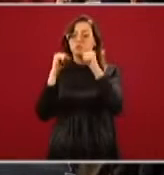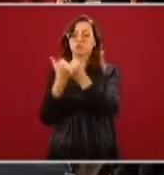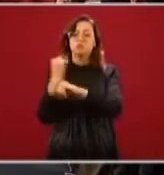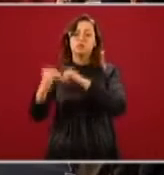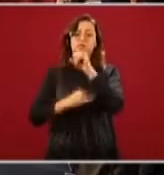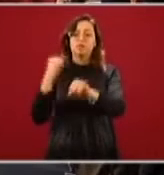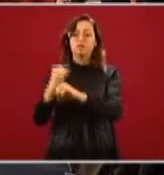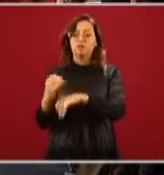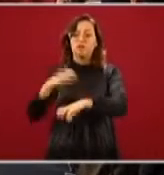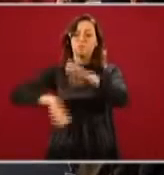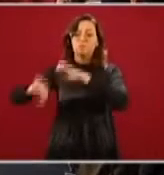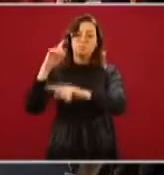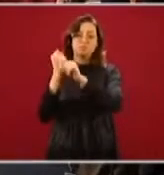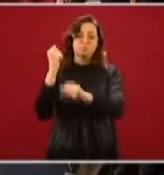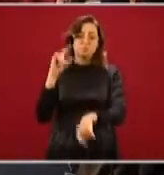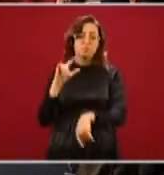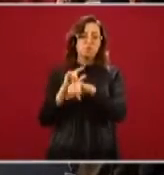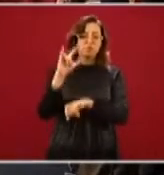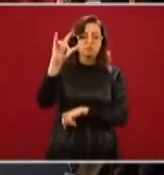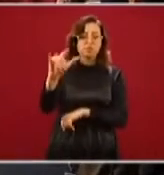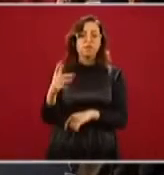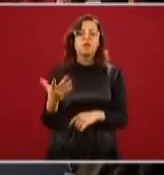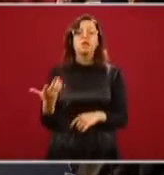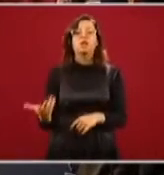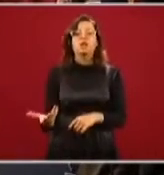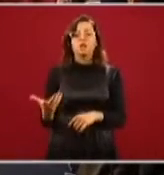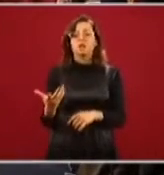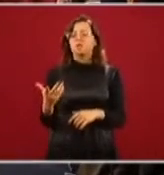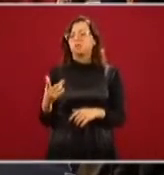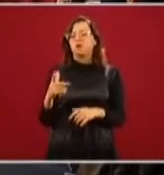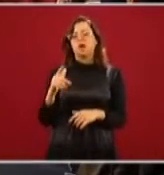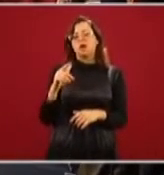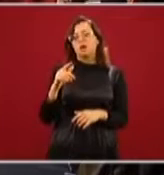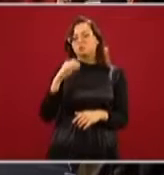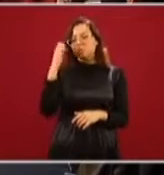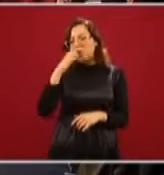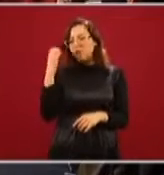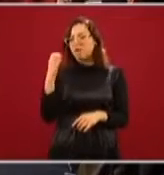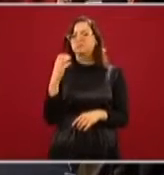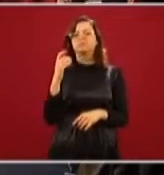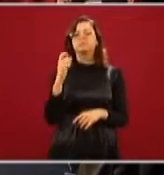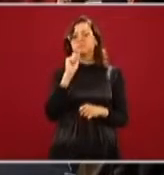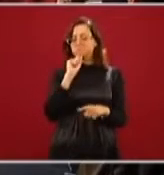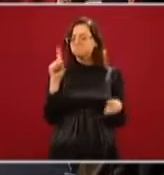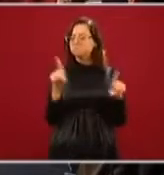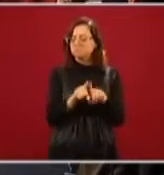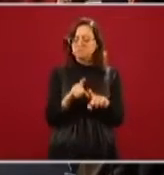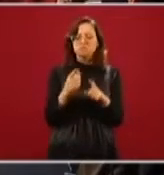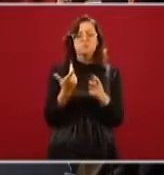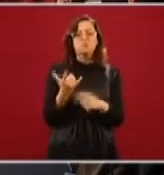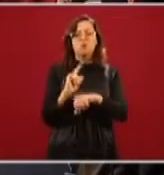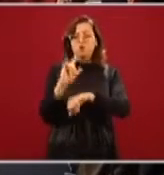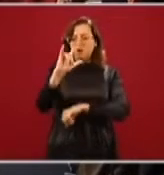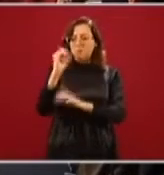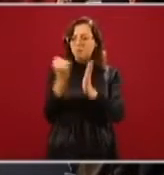de Empresas de Transporte Aéreo, los órganos colegiados, desde luego las aerolíneas nacionales, las